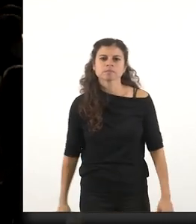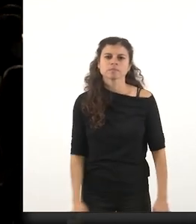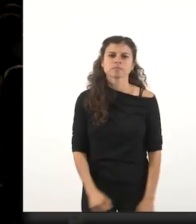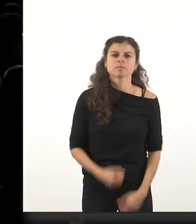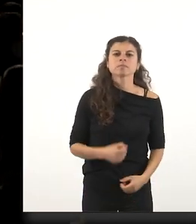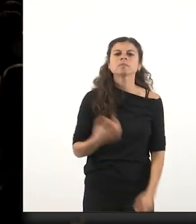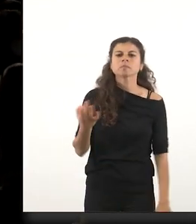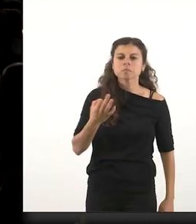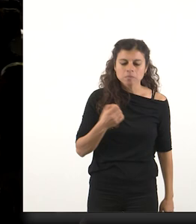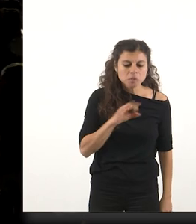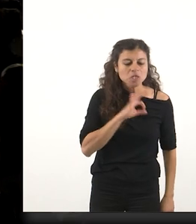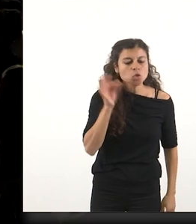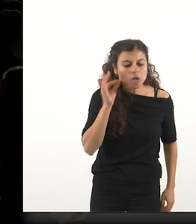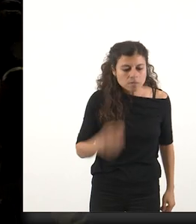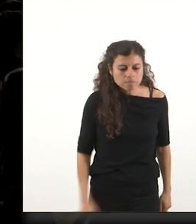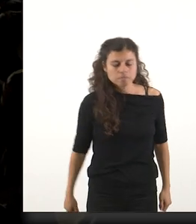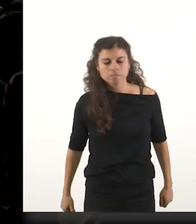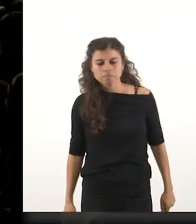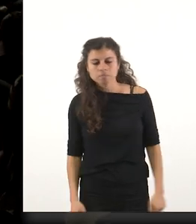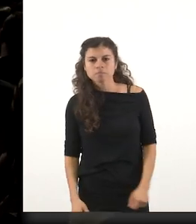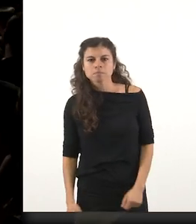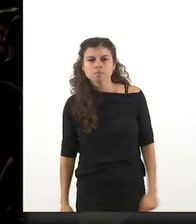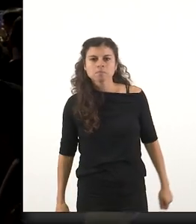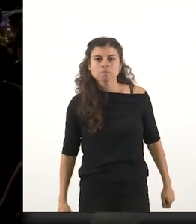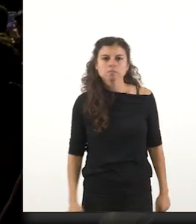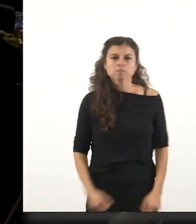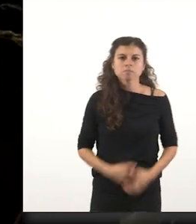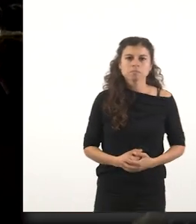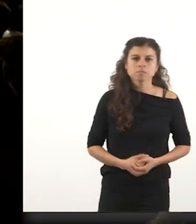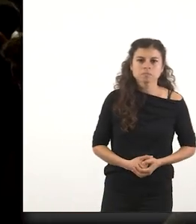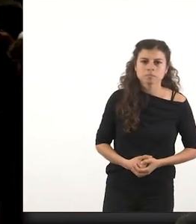¿Qué pasa, señora? Lo ha contestado usted muy rápido, ¿no?